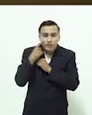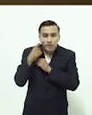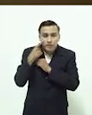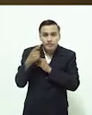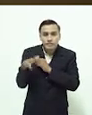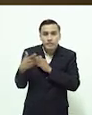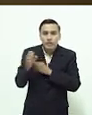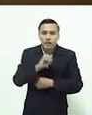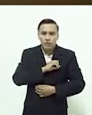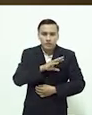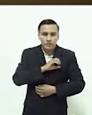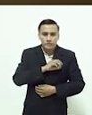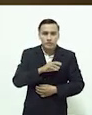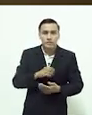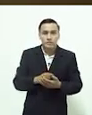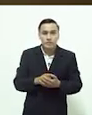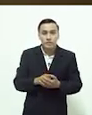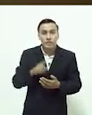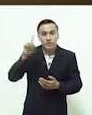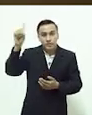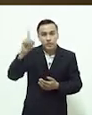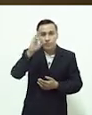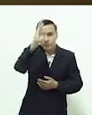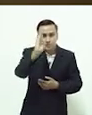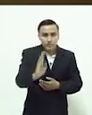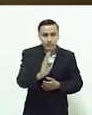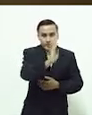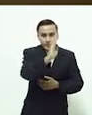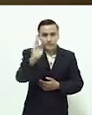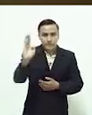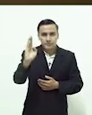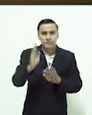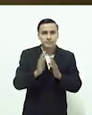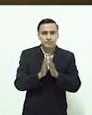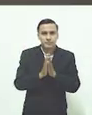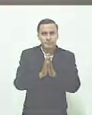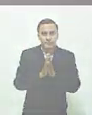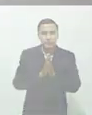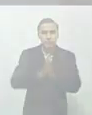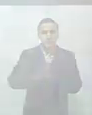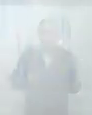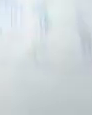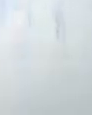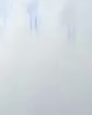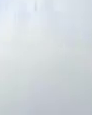silencio y cuidar más el corazón. Que Dios te bendiga.